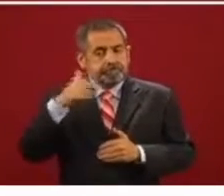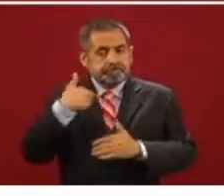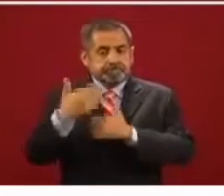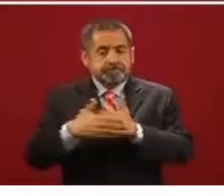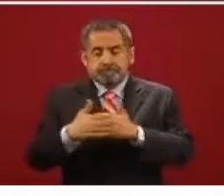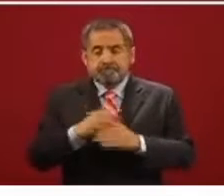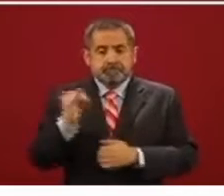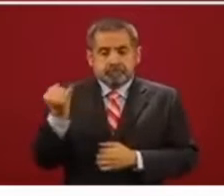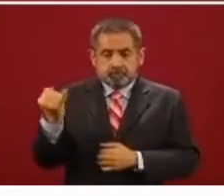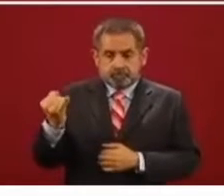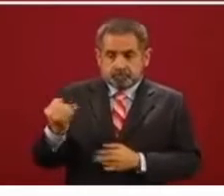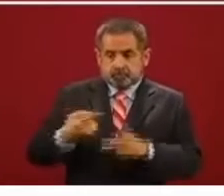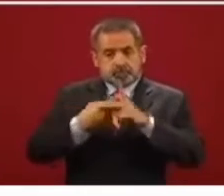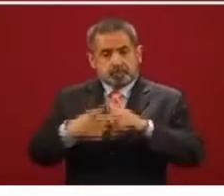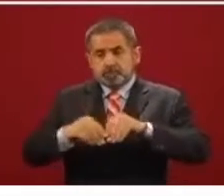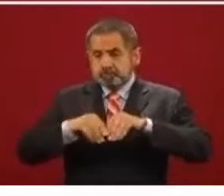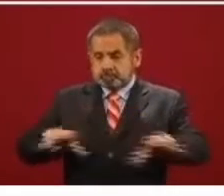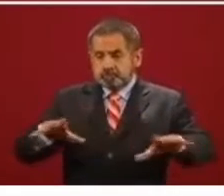mes de junio.